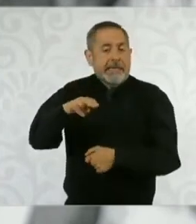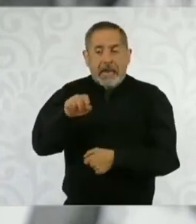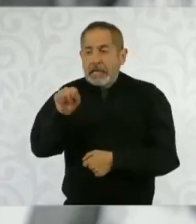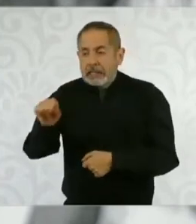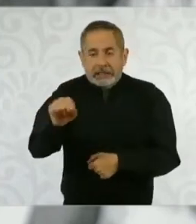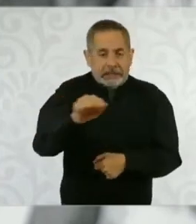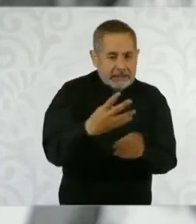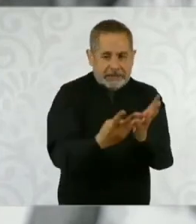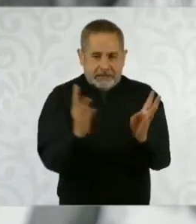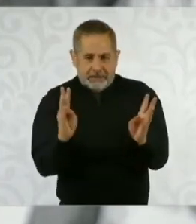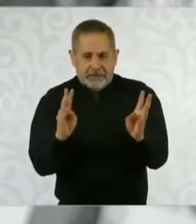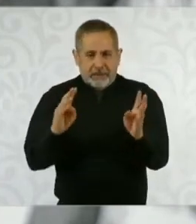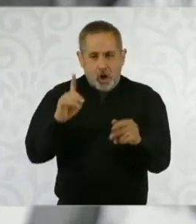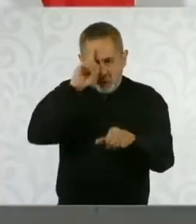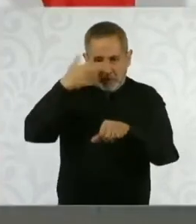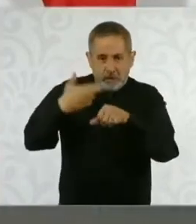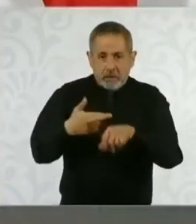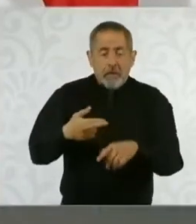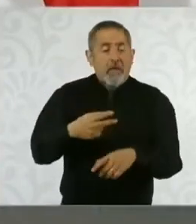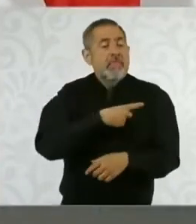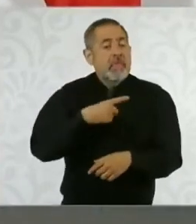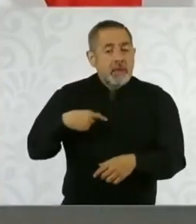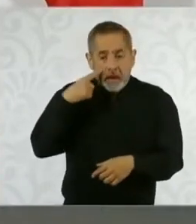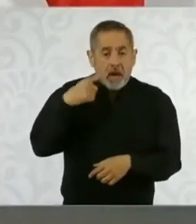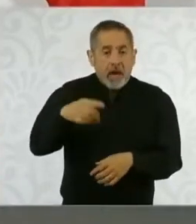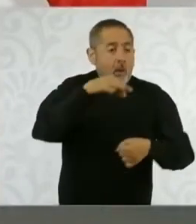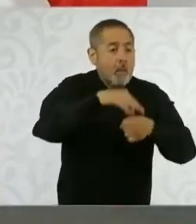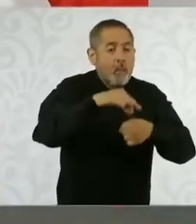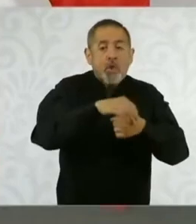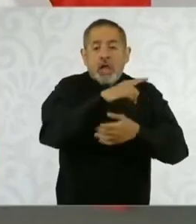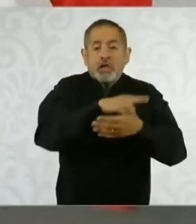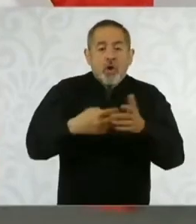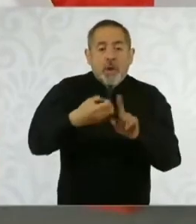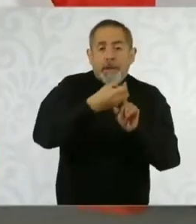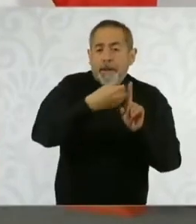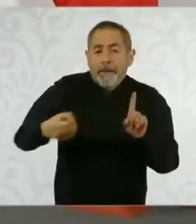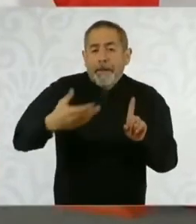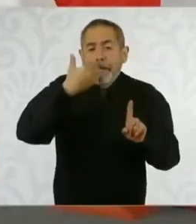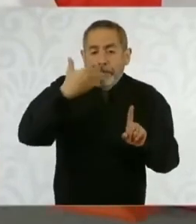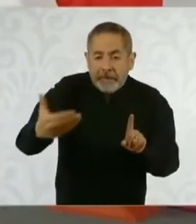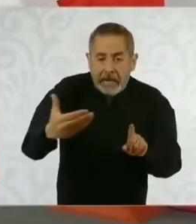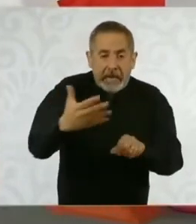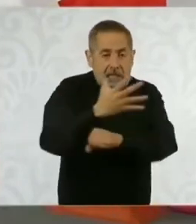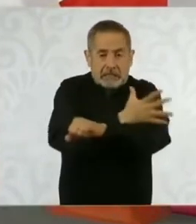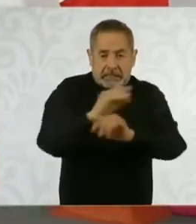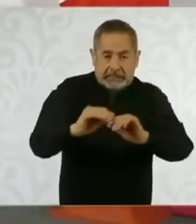INE, de que sea una elección bien realizada y transparente.